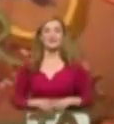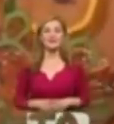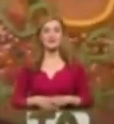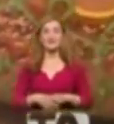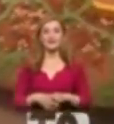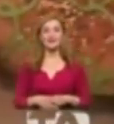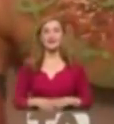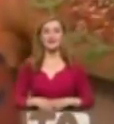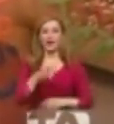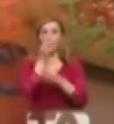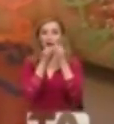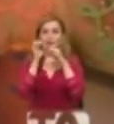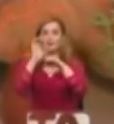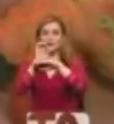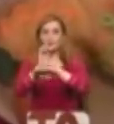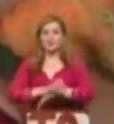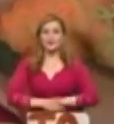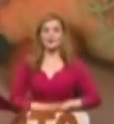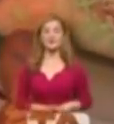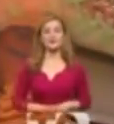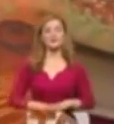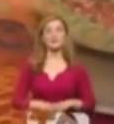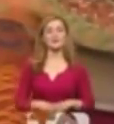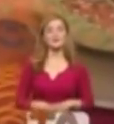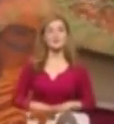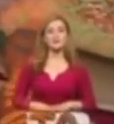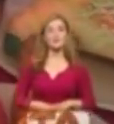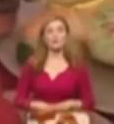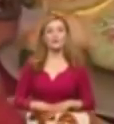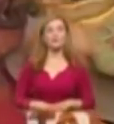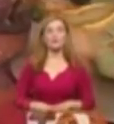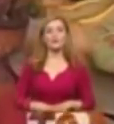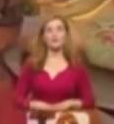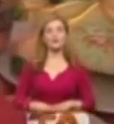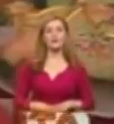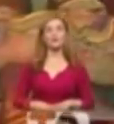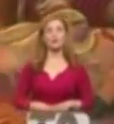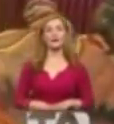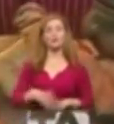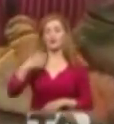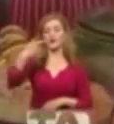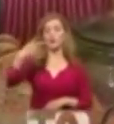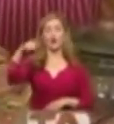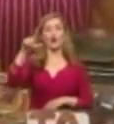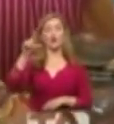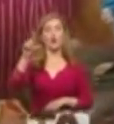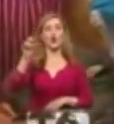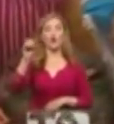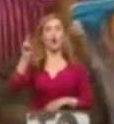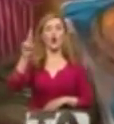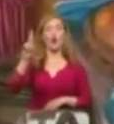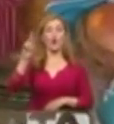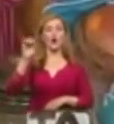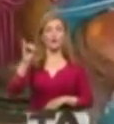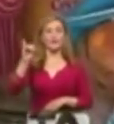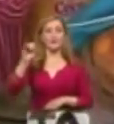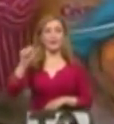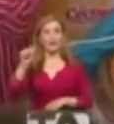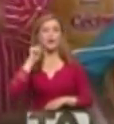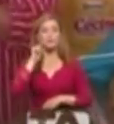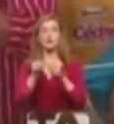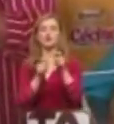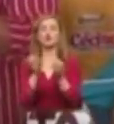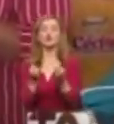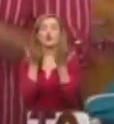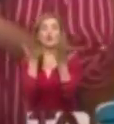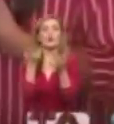de nuestra gastronomía ecuatoriana. Perfecto, también estamos con doña Glorita, que nos cuenta cuántas personas participaron en la elaboración de estas guaguas y cuántos